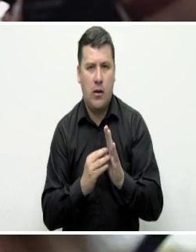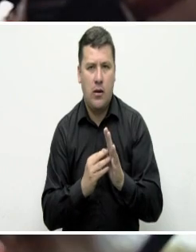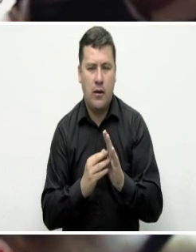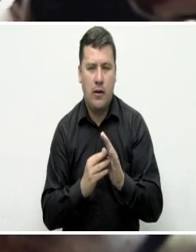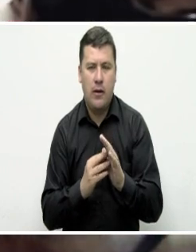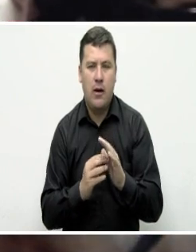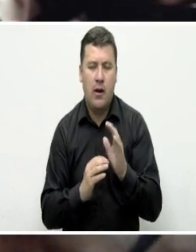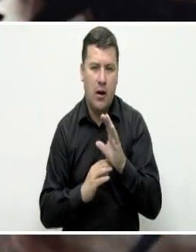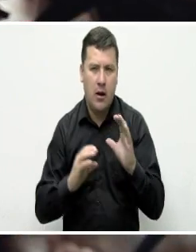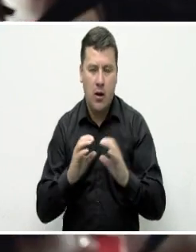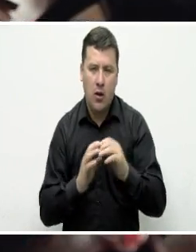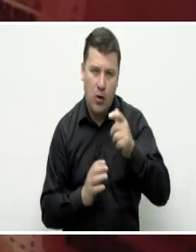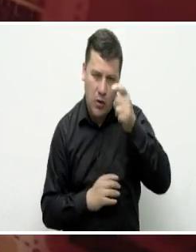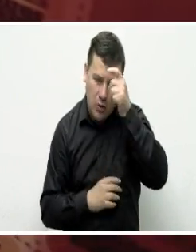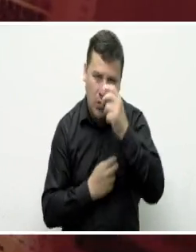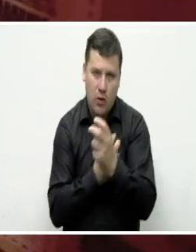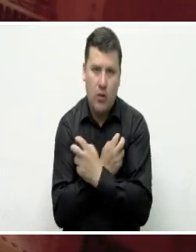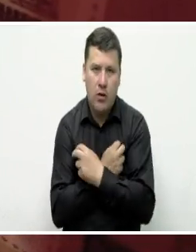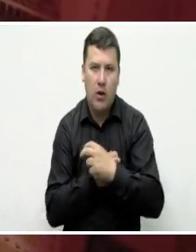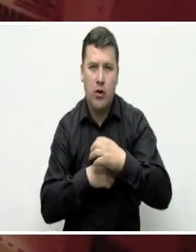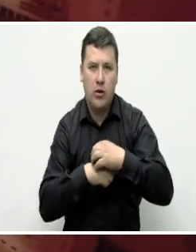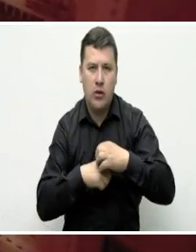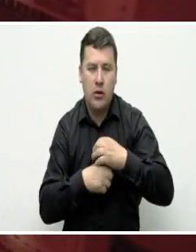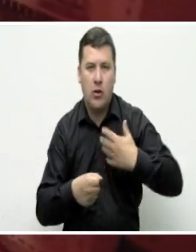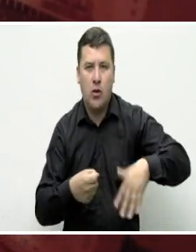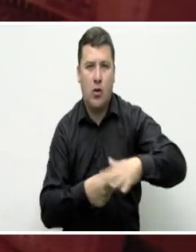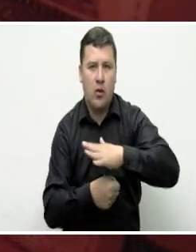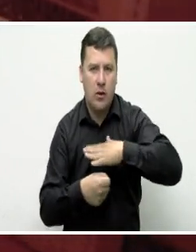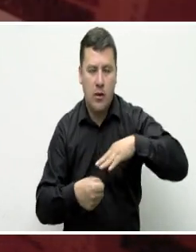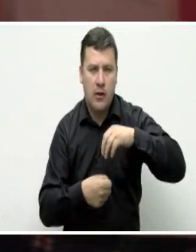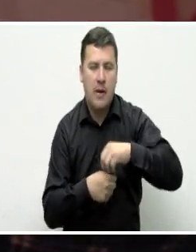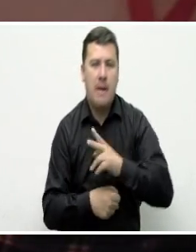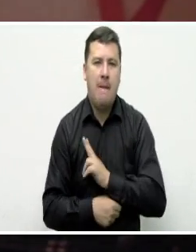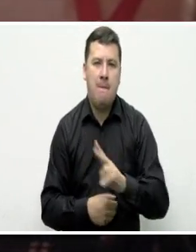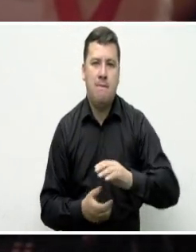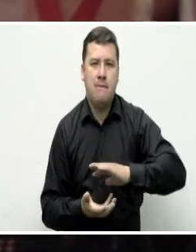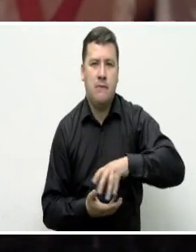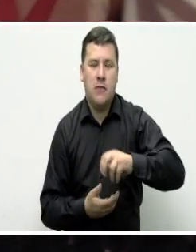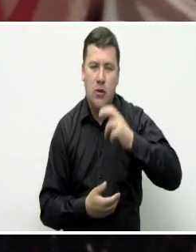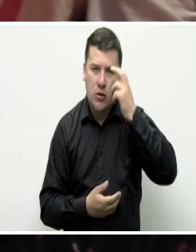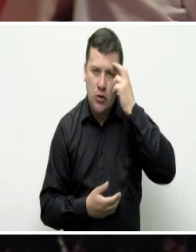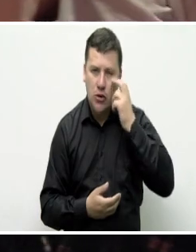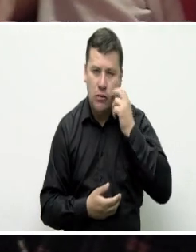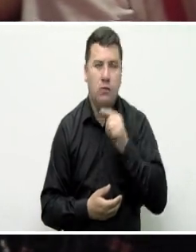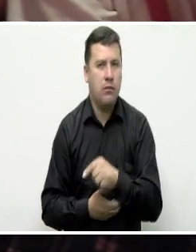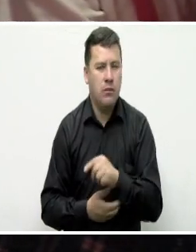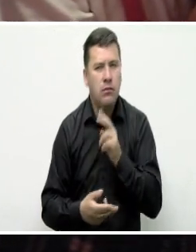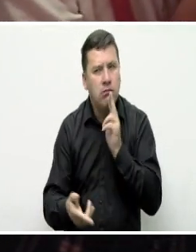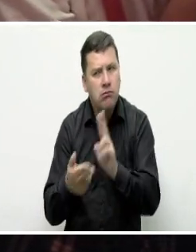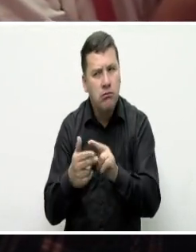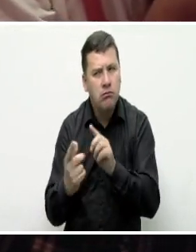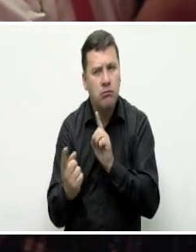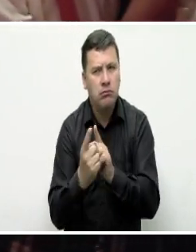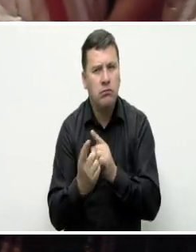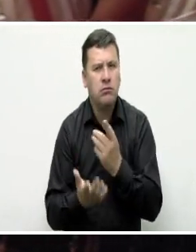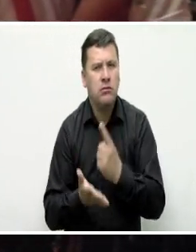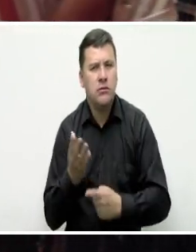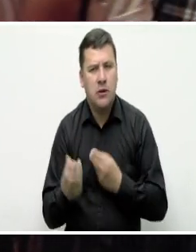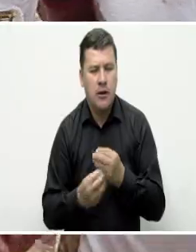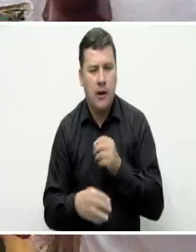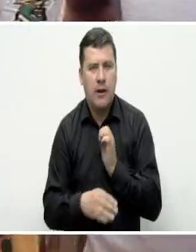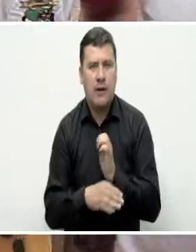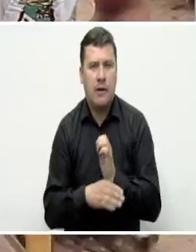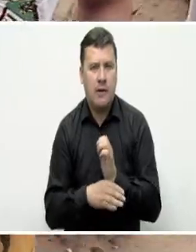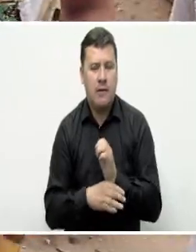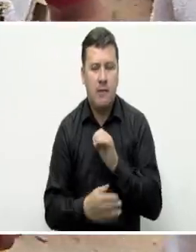de Cauca, Córdoba, Huila, Tolima, Cundinamarca, Valle, Santander y Chocó conocieron de cerca el quehacer de la entidad